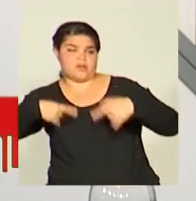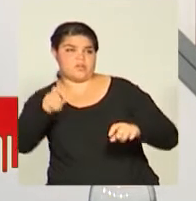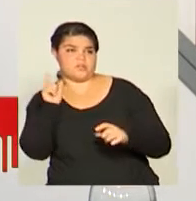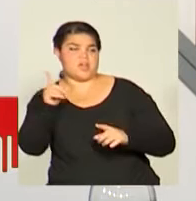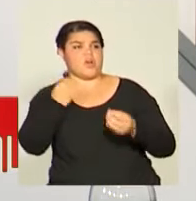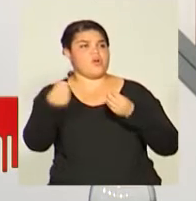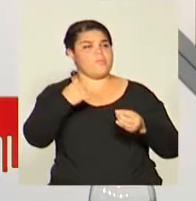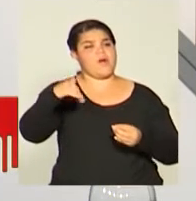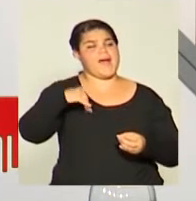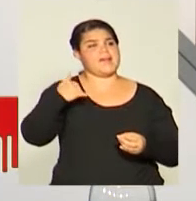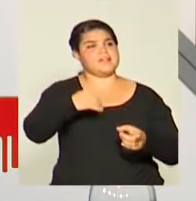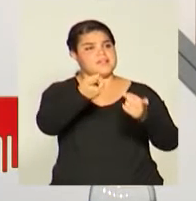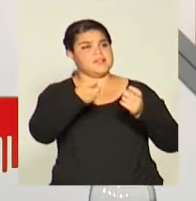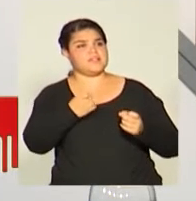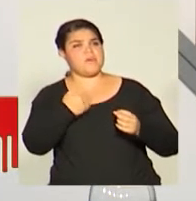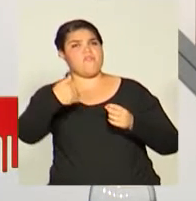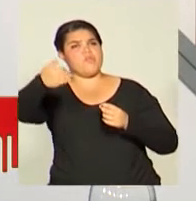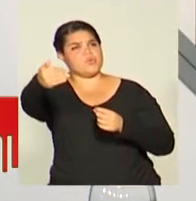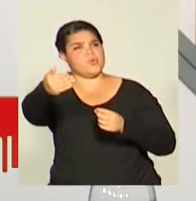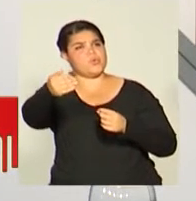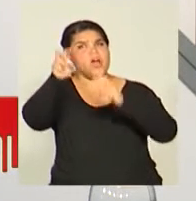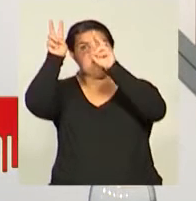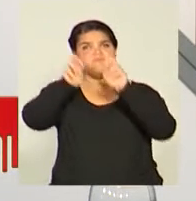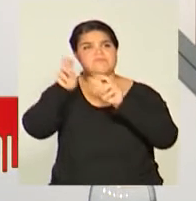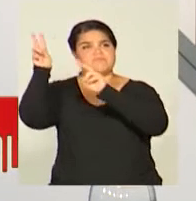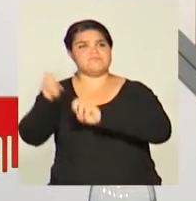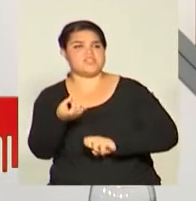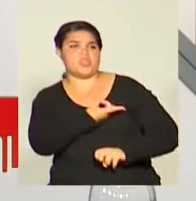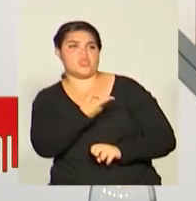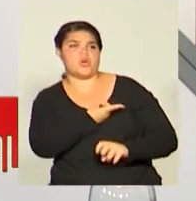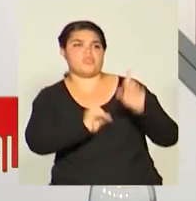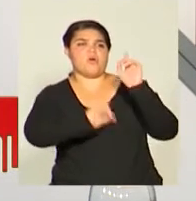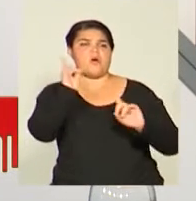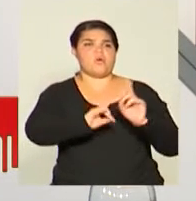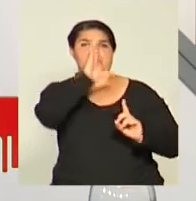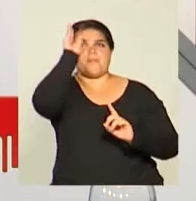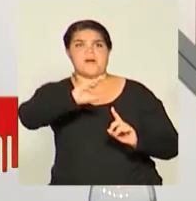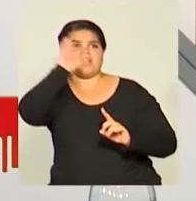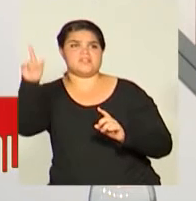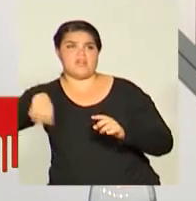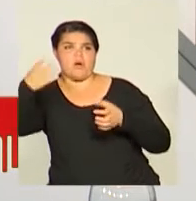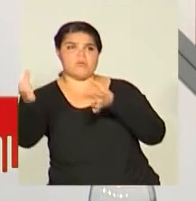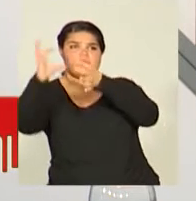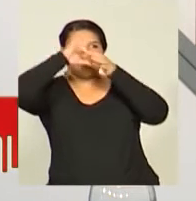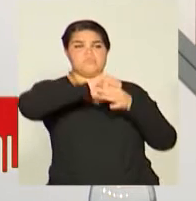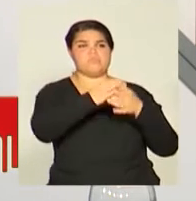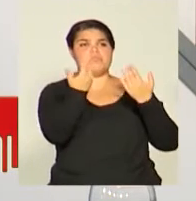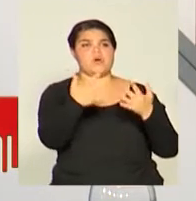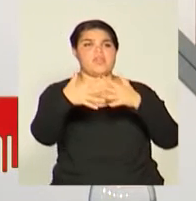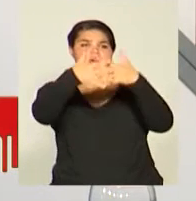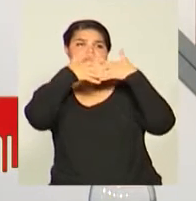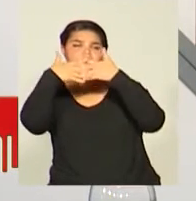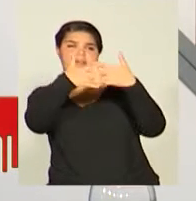la Argentina con búsqueda de financiamiento o las relaciones económicas con otros países en el exterior, Estados Unidos, el sudeste